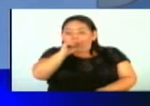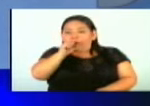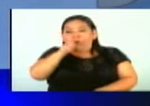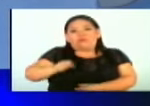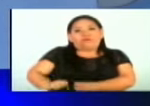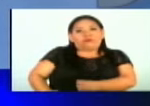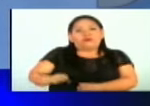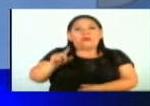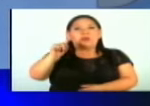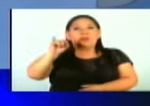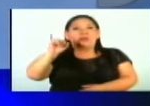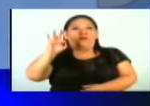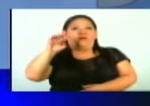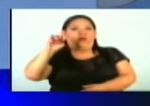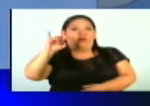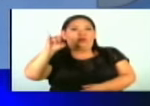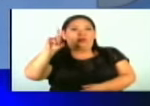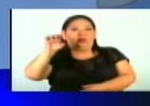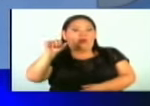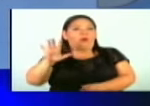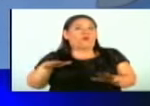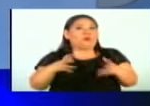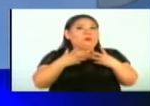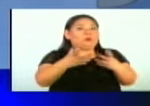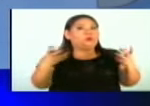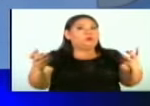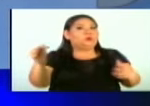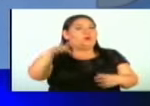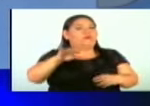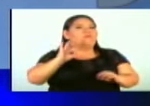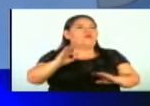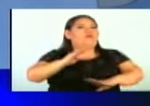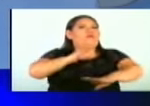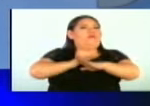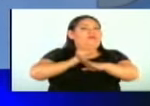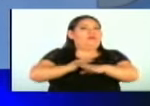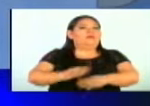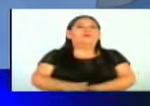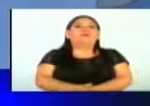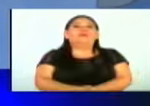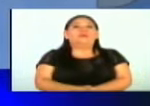qué? Porque hay un incremento de casos y así se puede evitar complicaciones por la enfermedad.